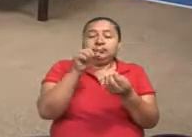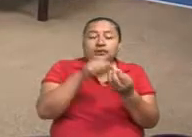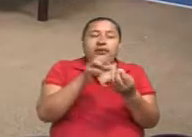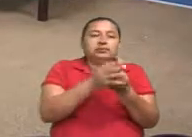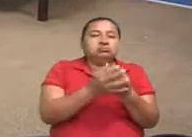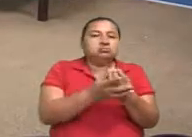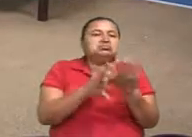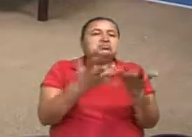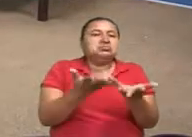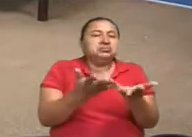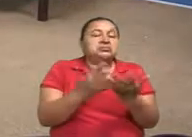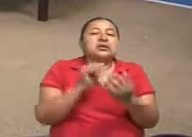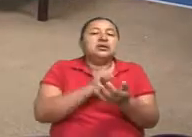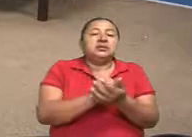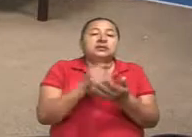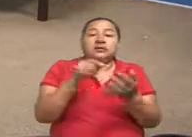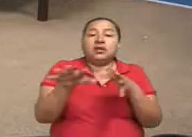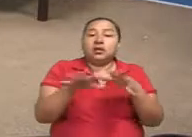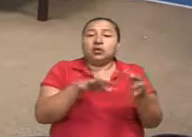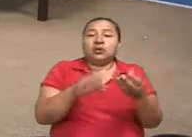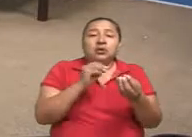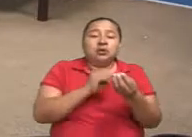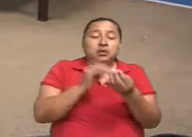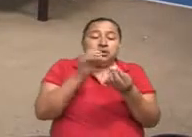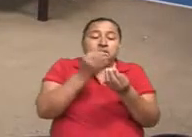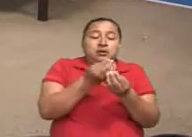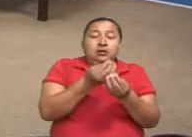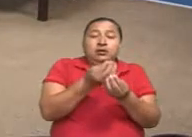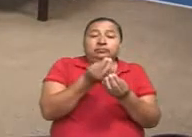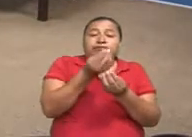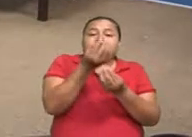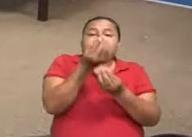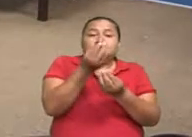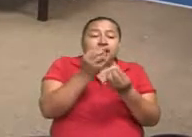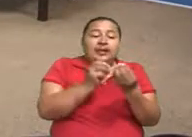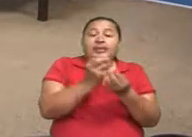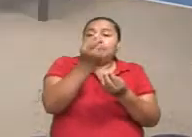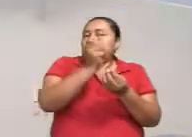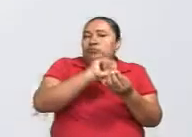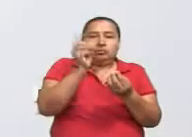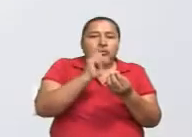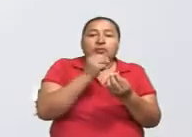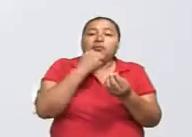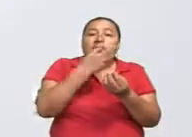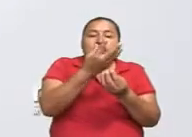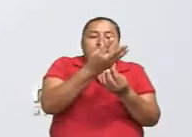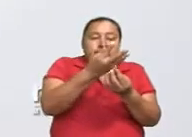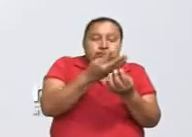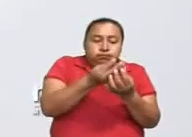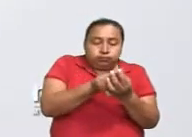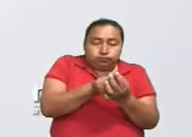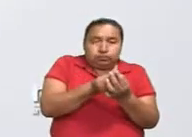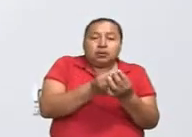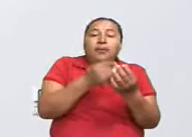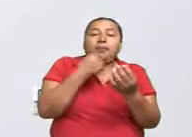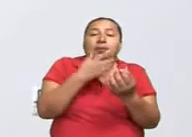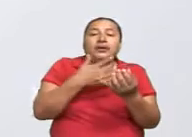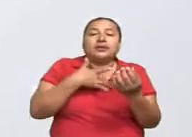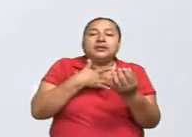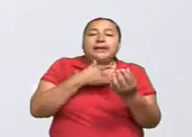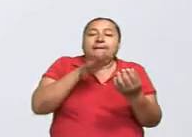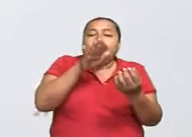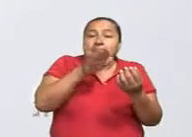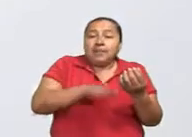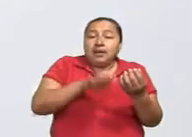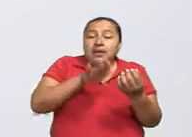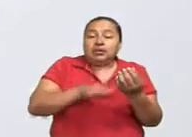decir? El testículo no puede estar dentro del abdomen. ¿Por qué? Porque necesita una temperatura menor que la que existe